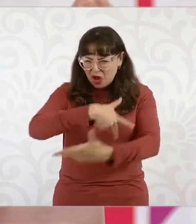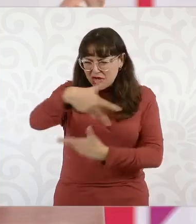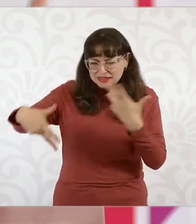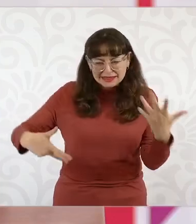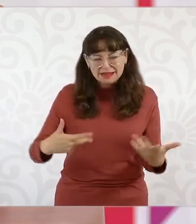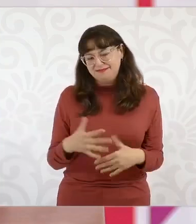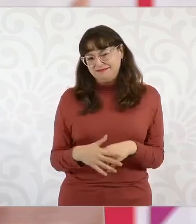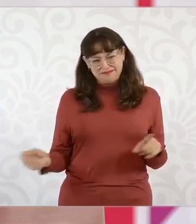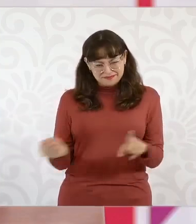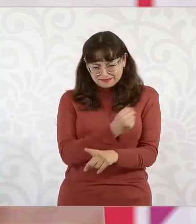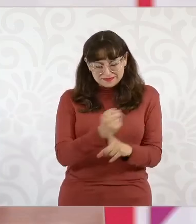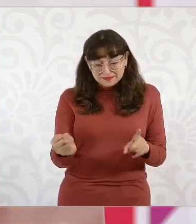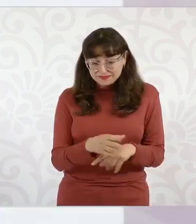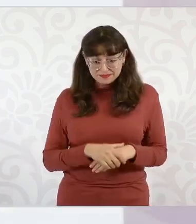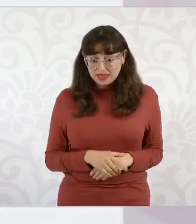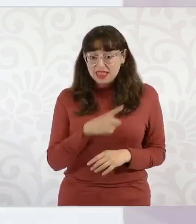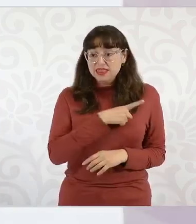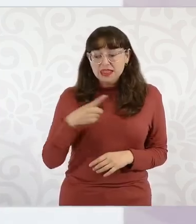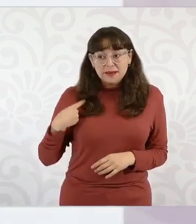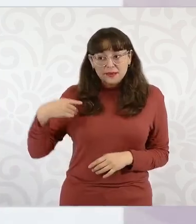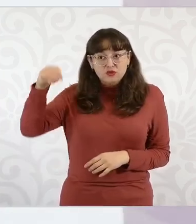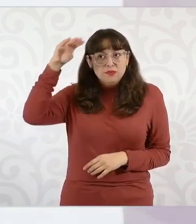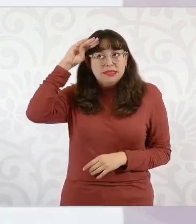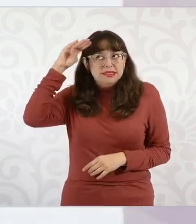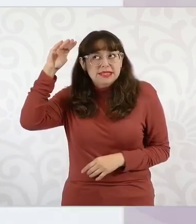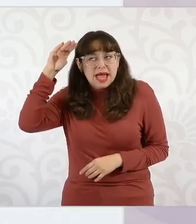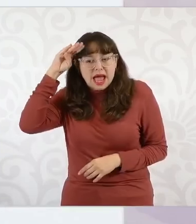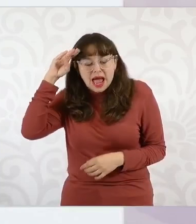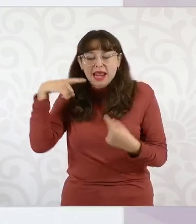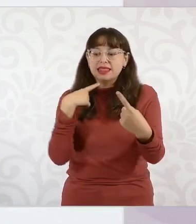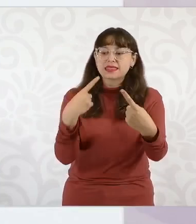llamado a la racionalidad, al diálogo. Pero la